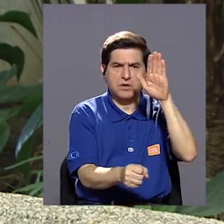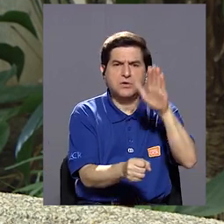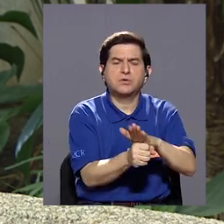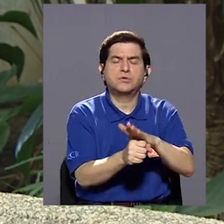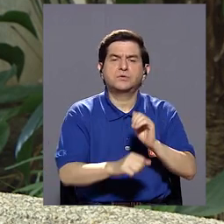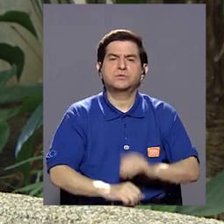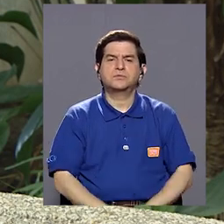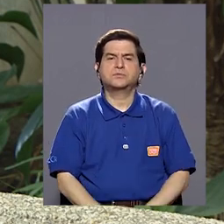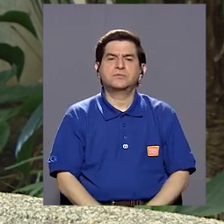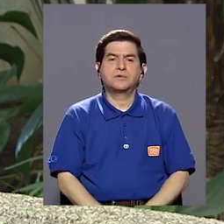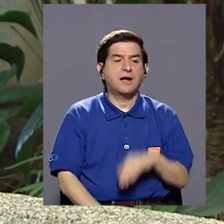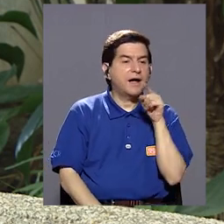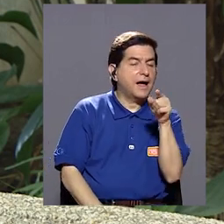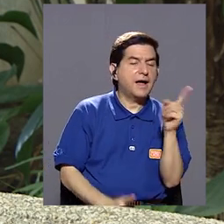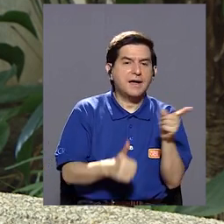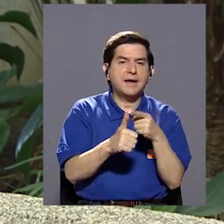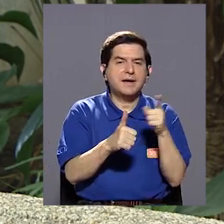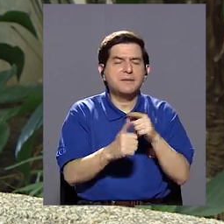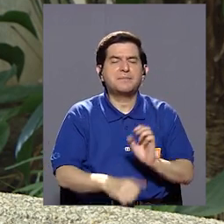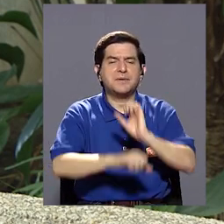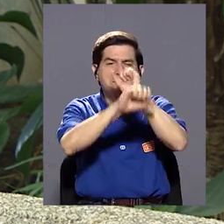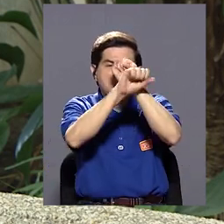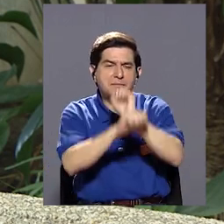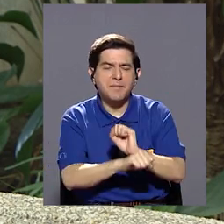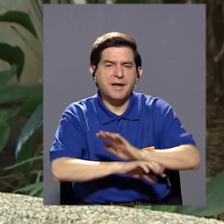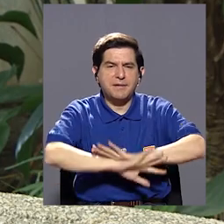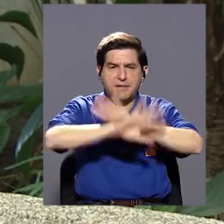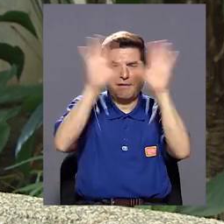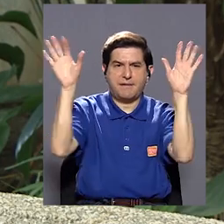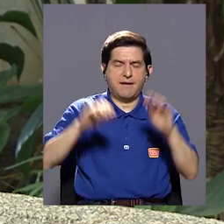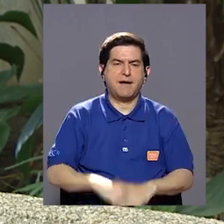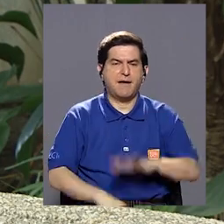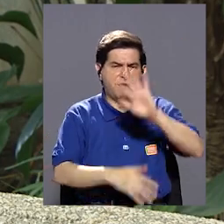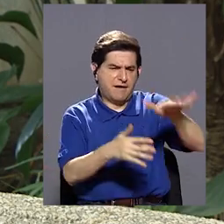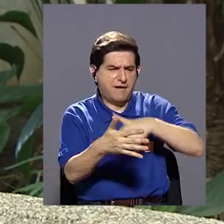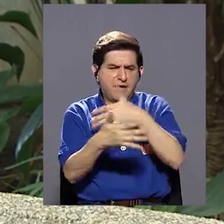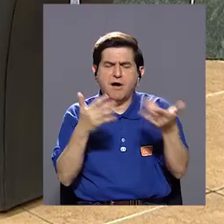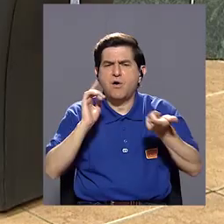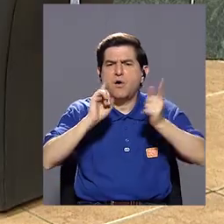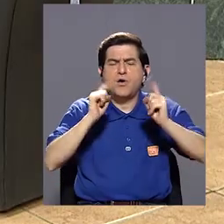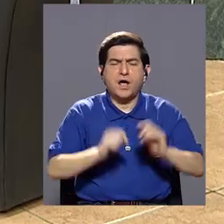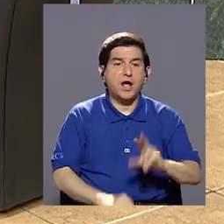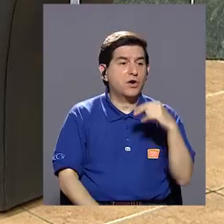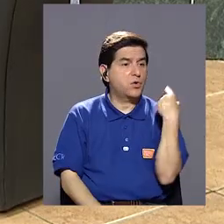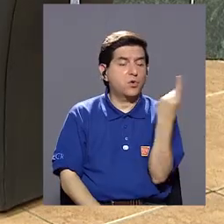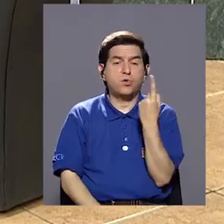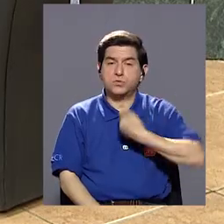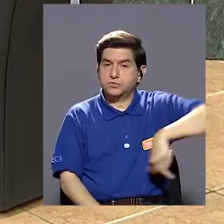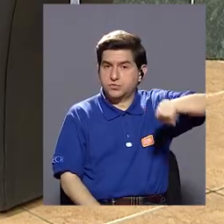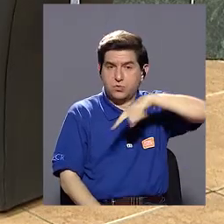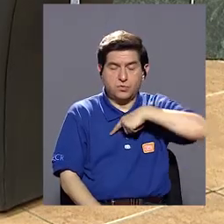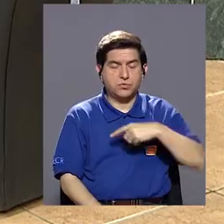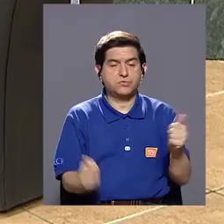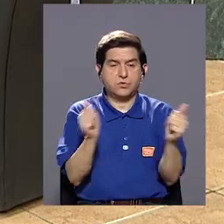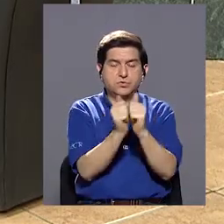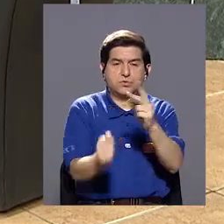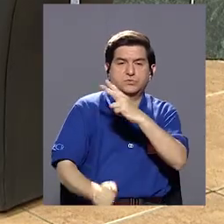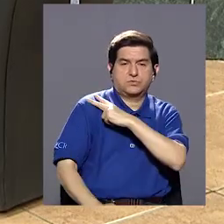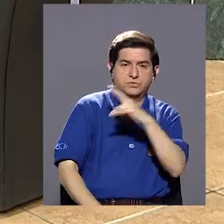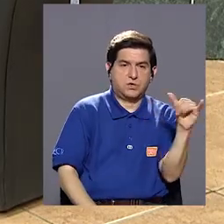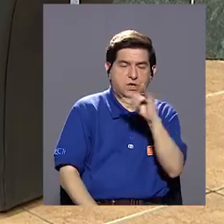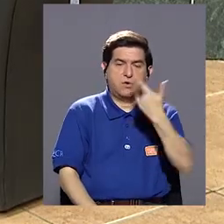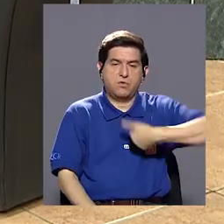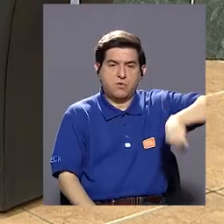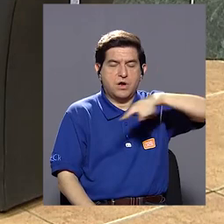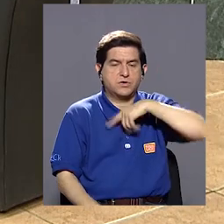tarea encomendada. Entonces, ahí hay una primera rutina que tenemos que tener clara, ¿cuál es ese horario de trabajo? No solo nosotros con nuestro patrono, sino